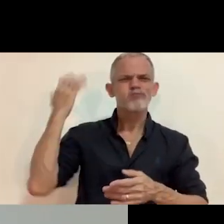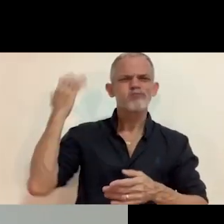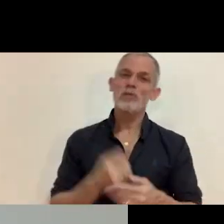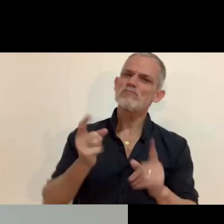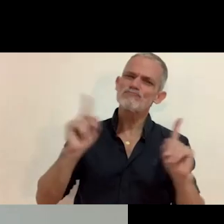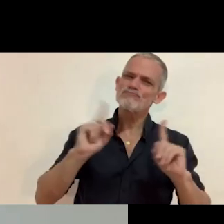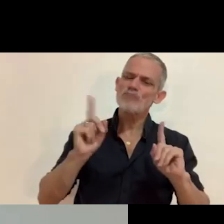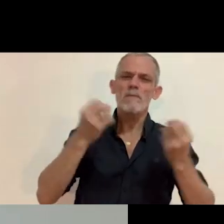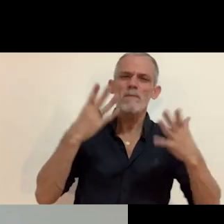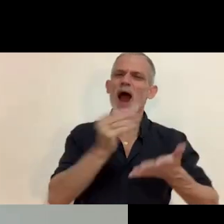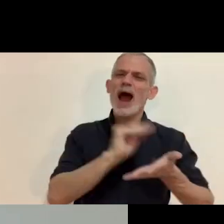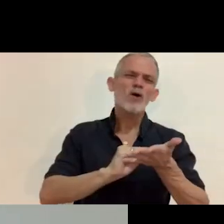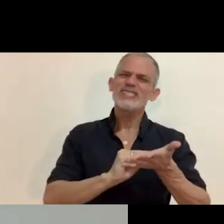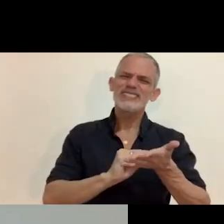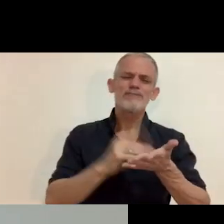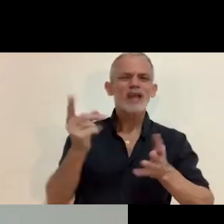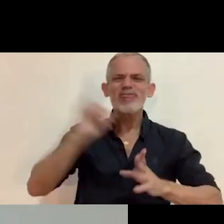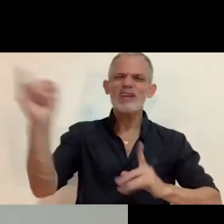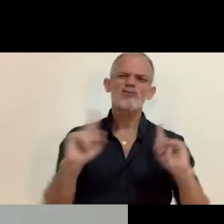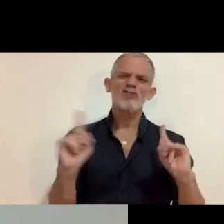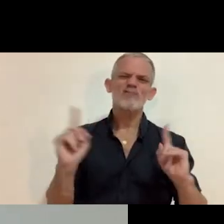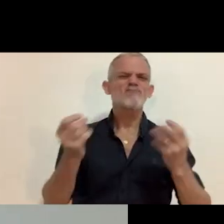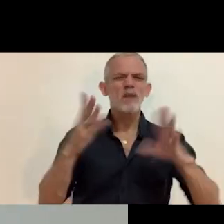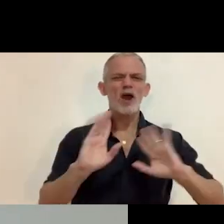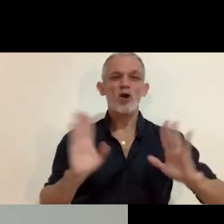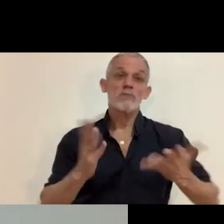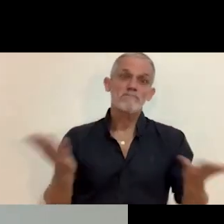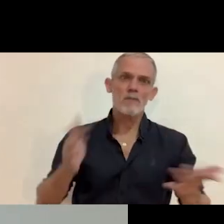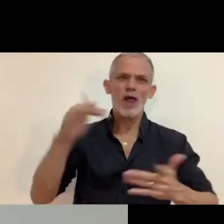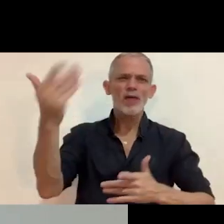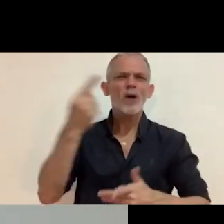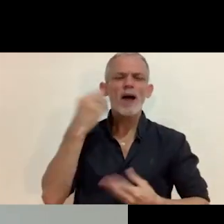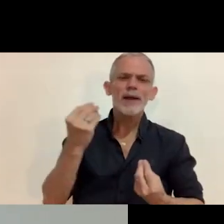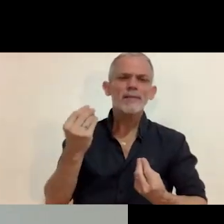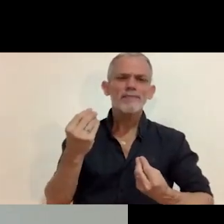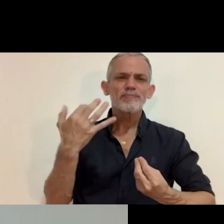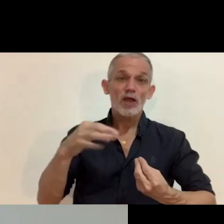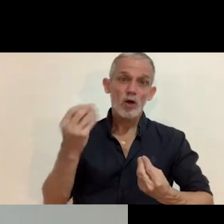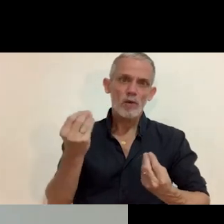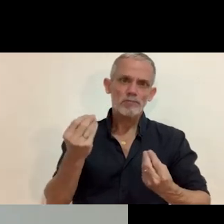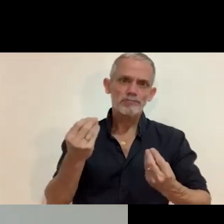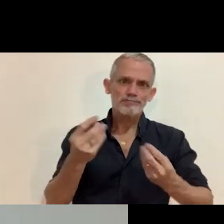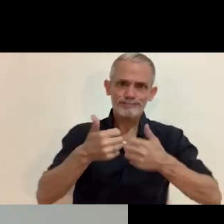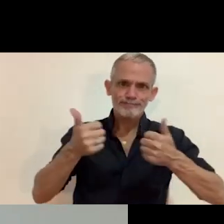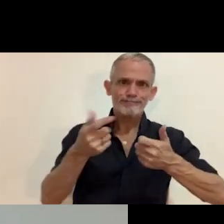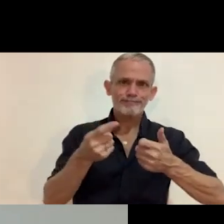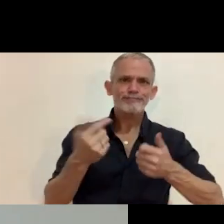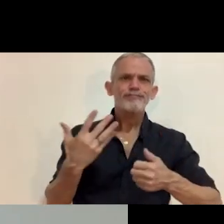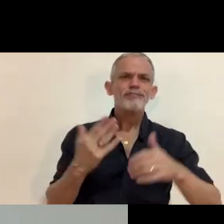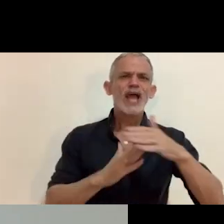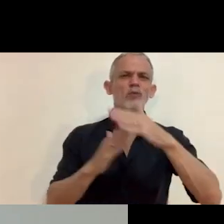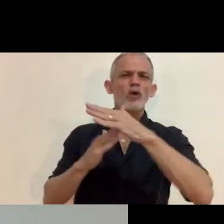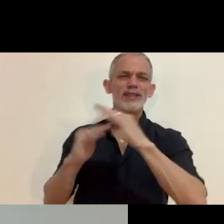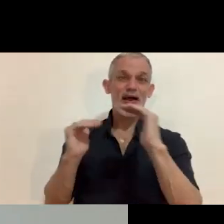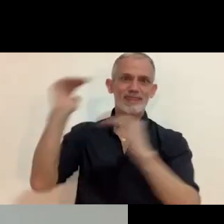me parece que esto amerite una denuncia, pero después va a tener que estar conformado por las autoridades